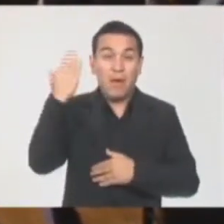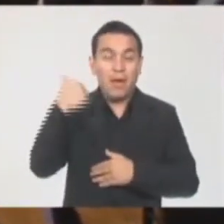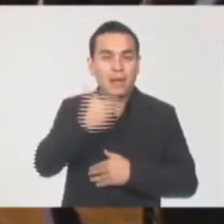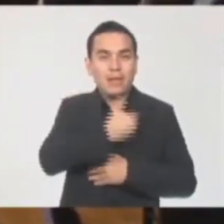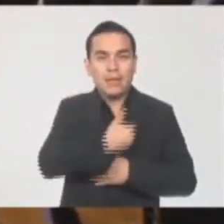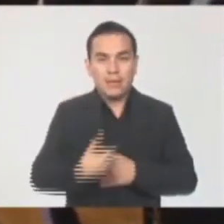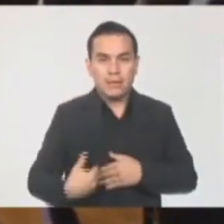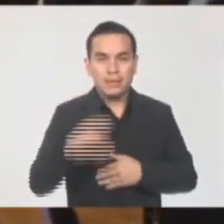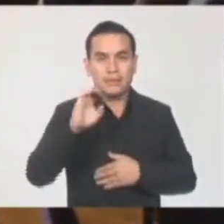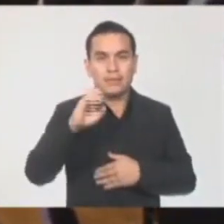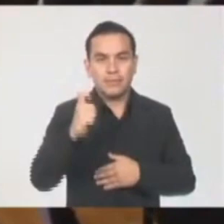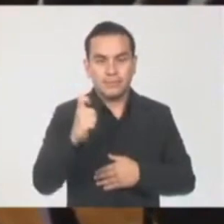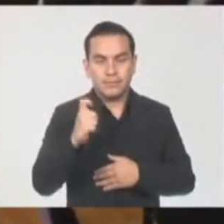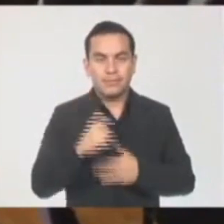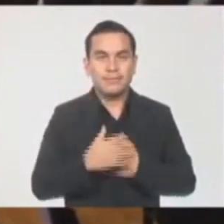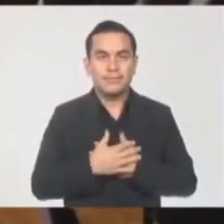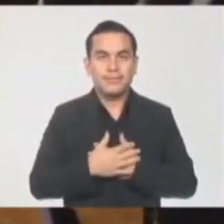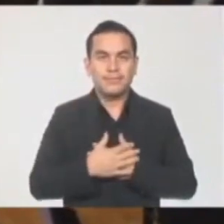anteriores.